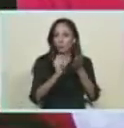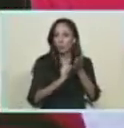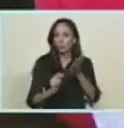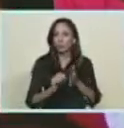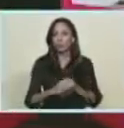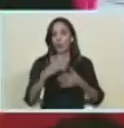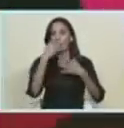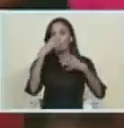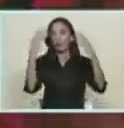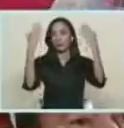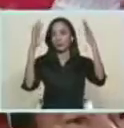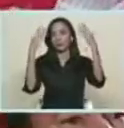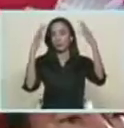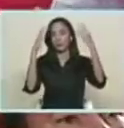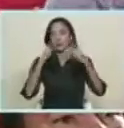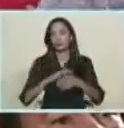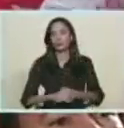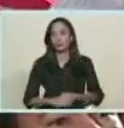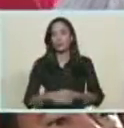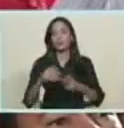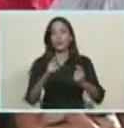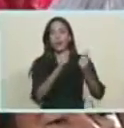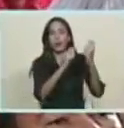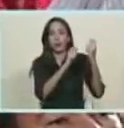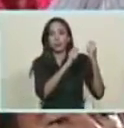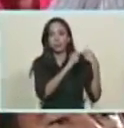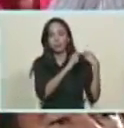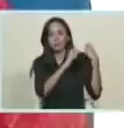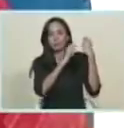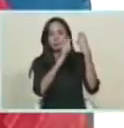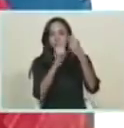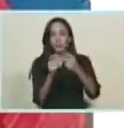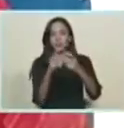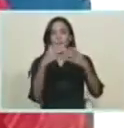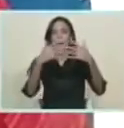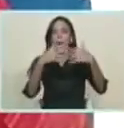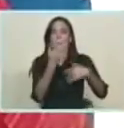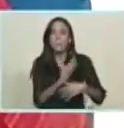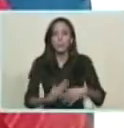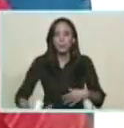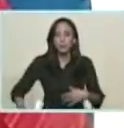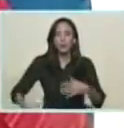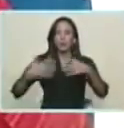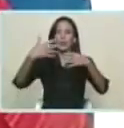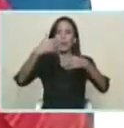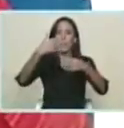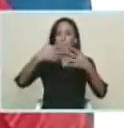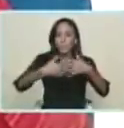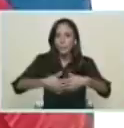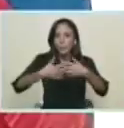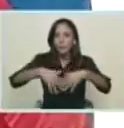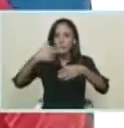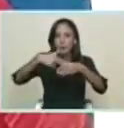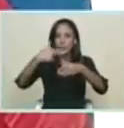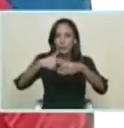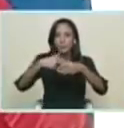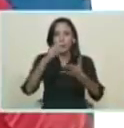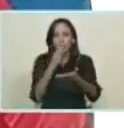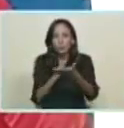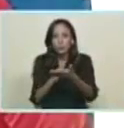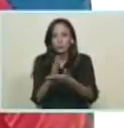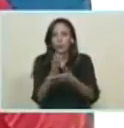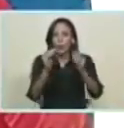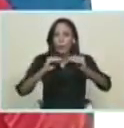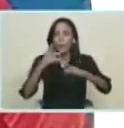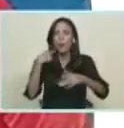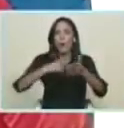Bueno, esa es otra tarea que le encargo al presidente de PDVSA, Manuel Quevedo. Vamos a avanzar